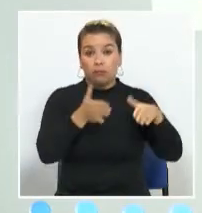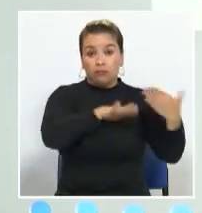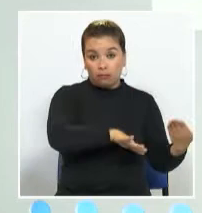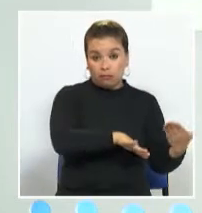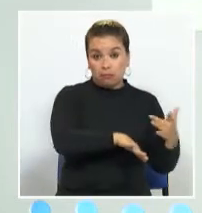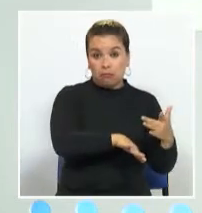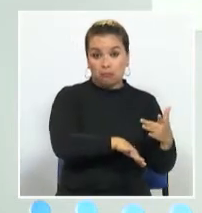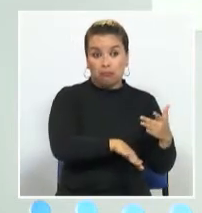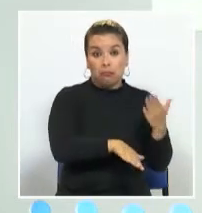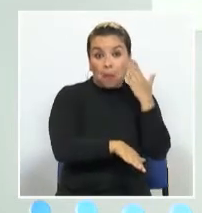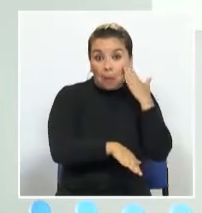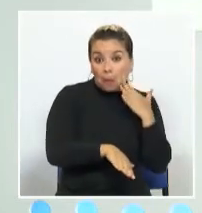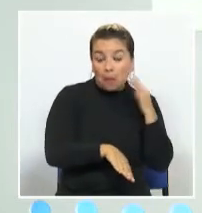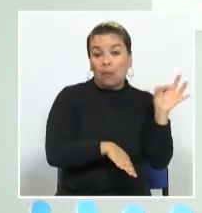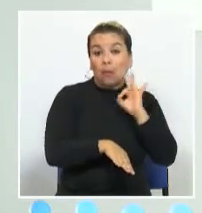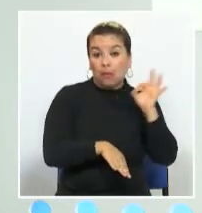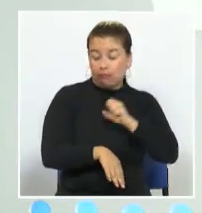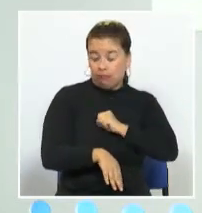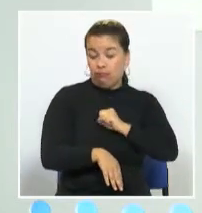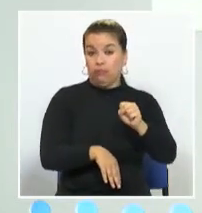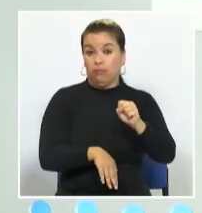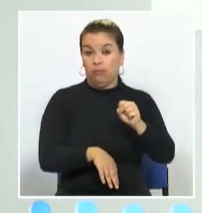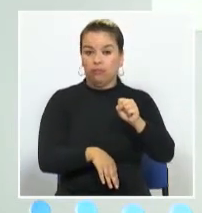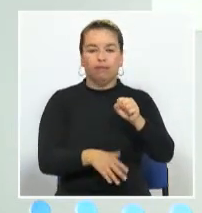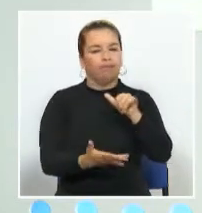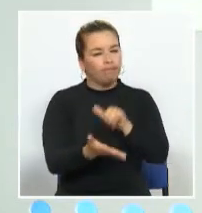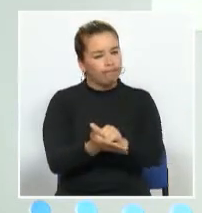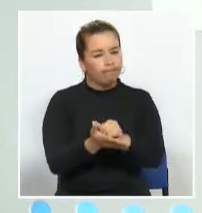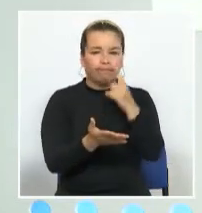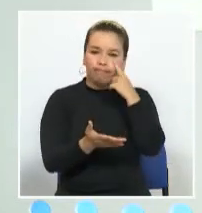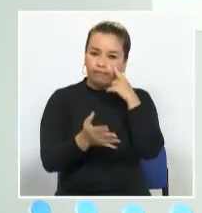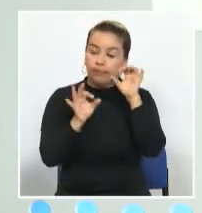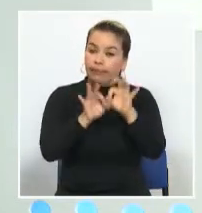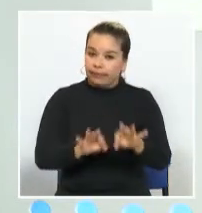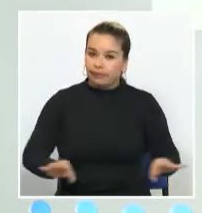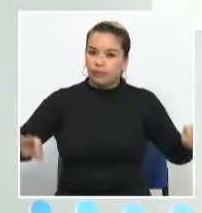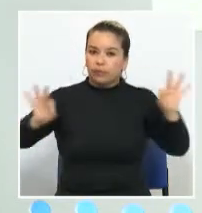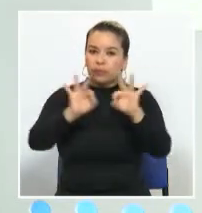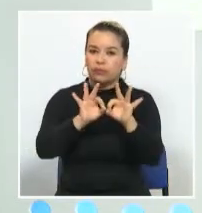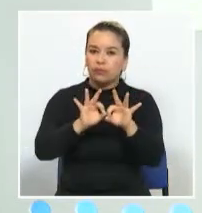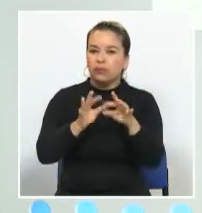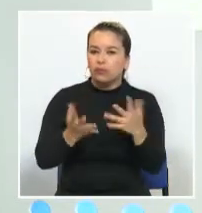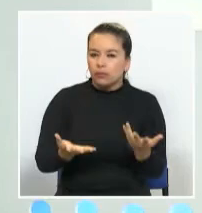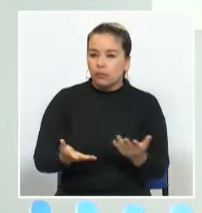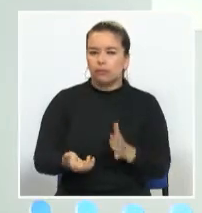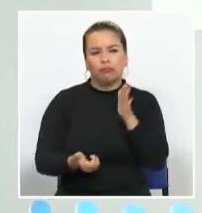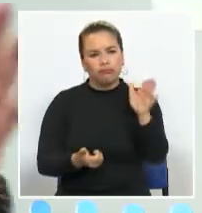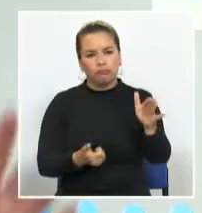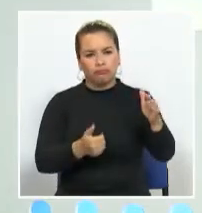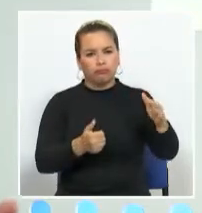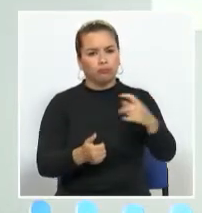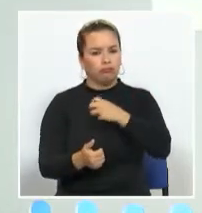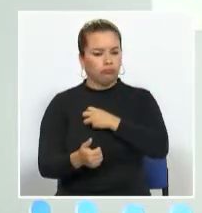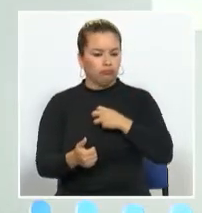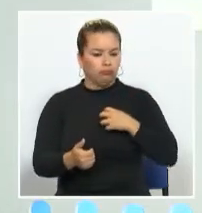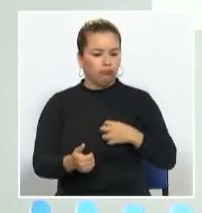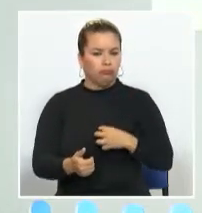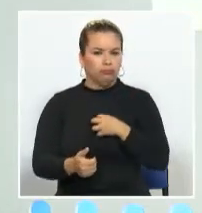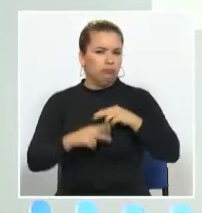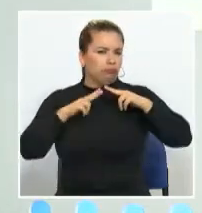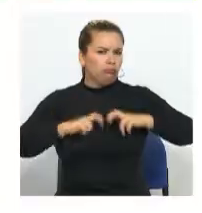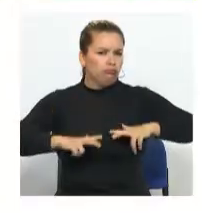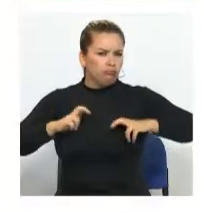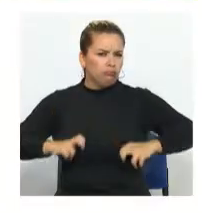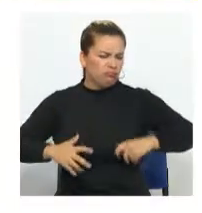o que ha tenido infartos, es muy importante hacernos un chequeo que podemos denominar de